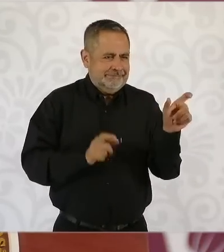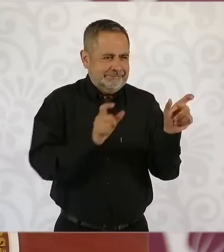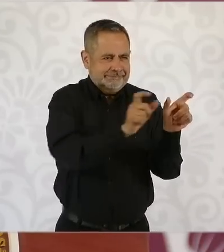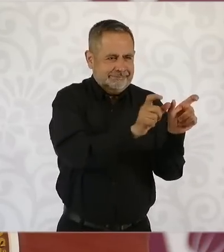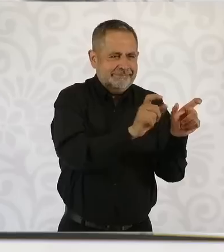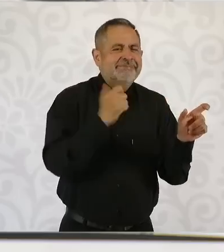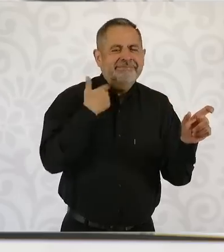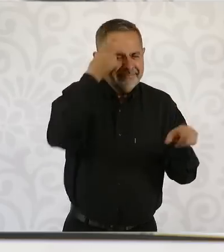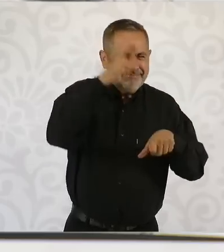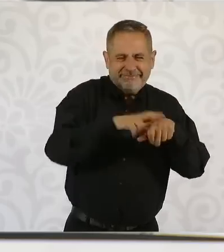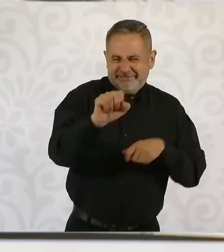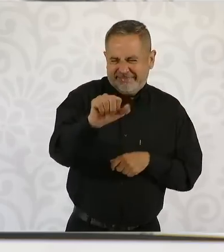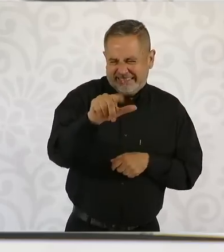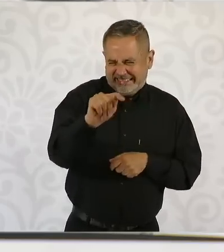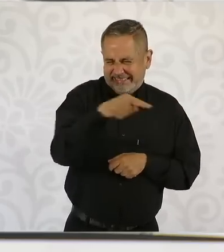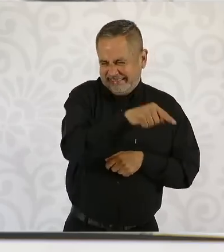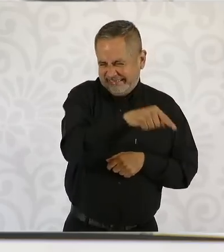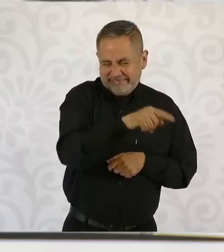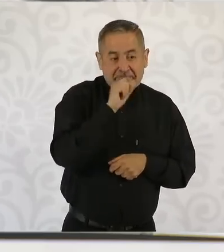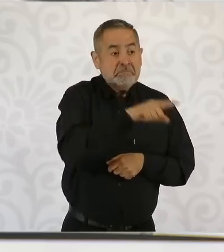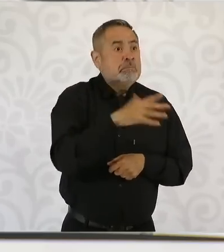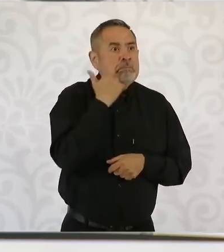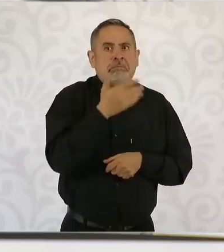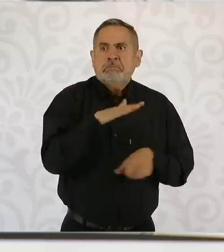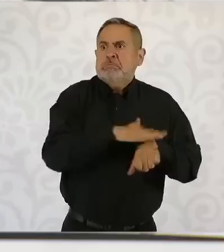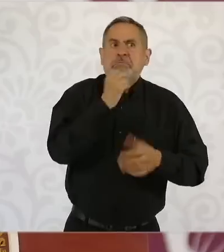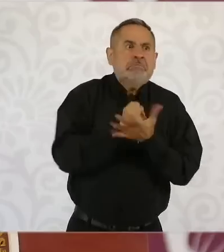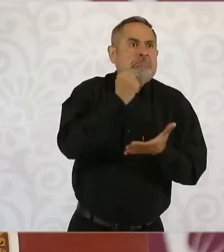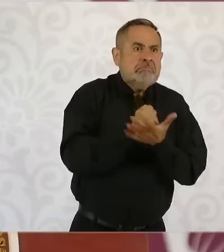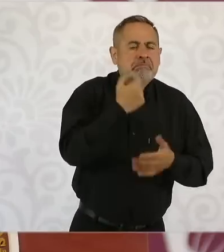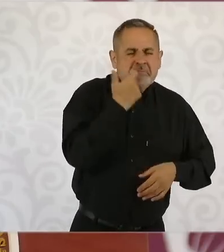SAT y que quiere aprobar